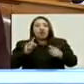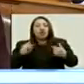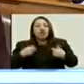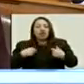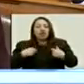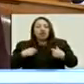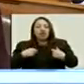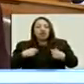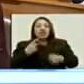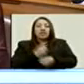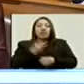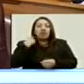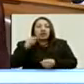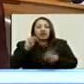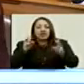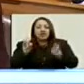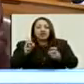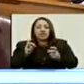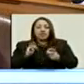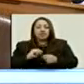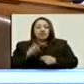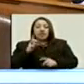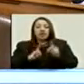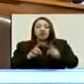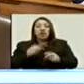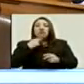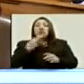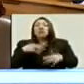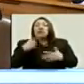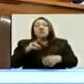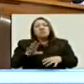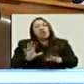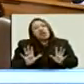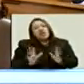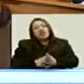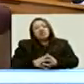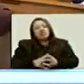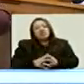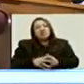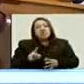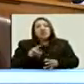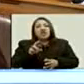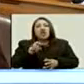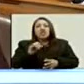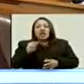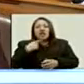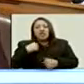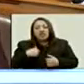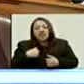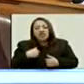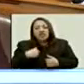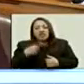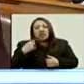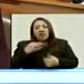tiene capacidad de ejercicio para dicho acto. Algunas voces podrían decir, bueno, Rosario, pero tiene la capacidad